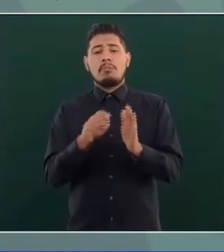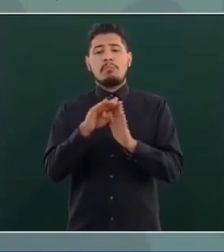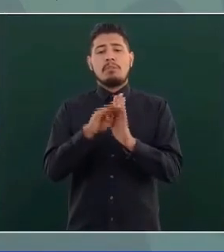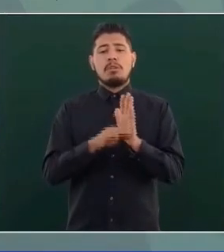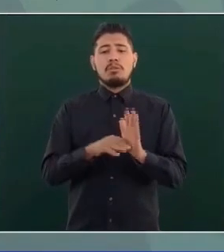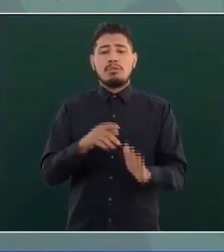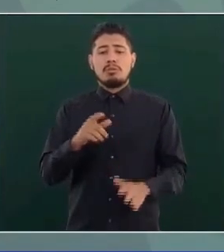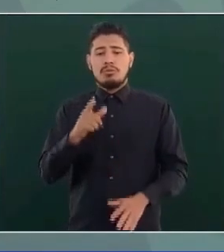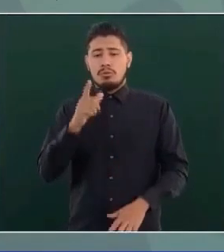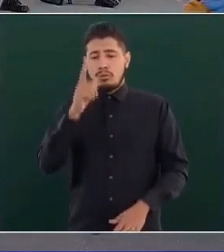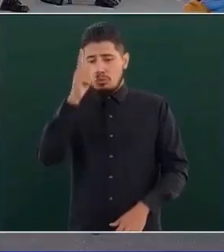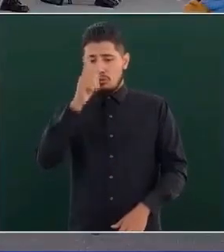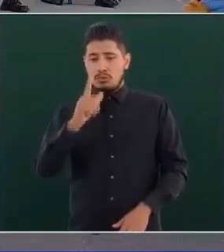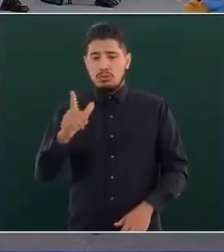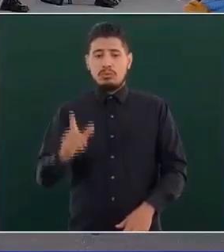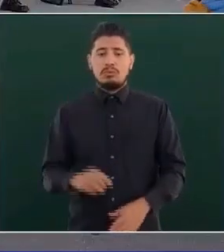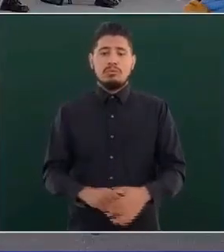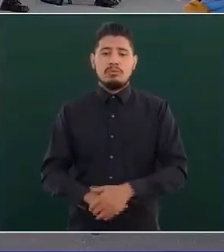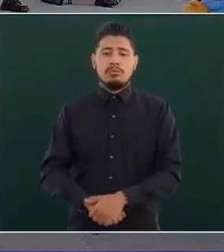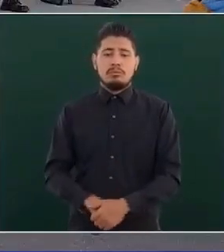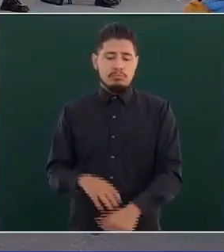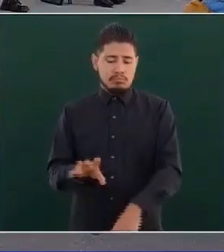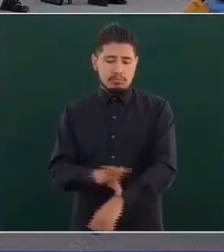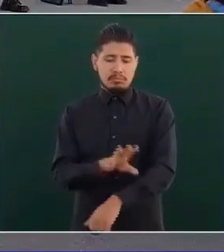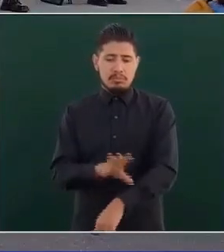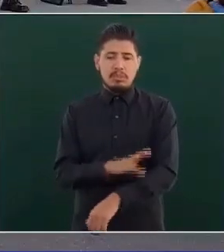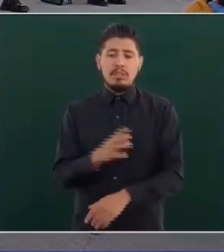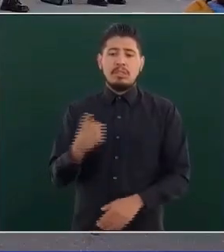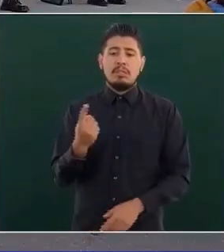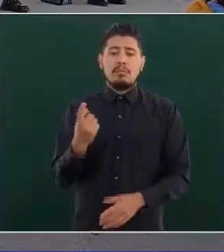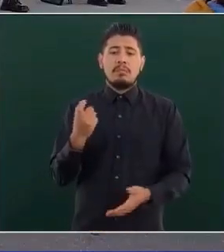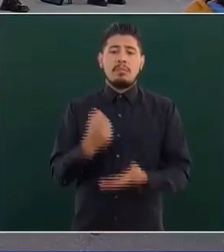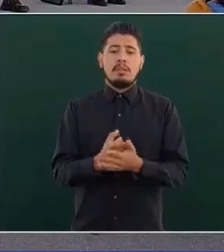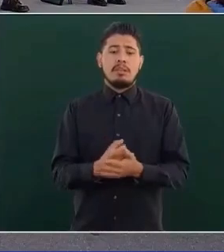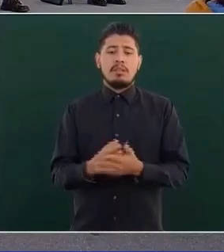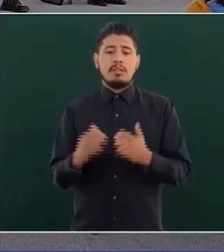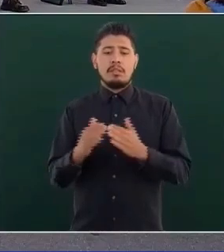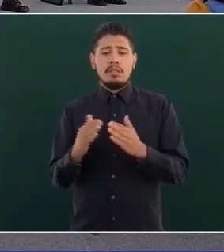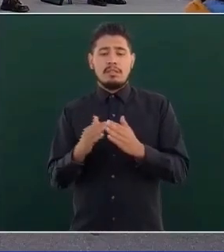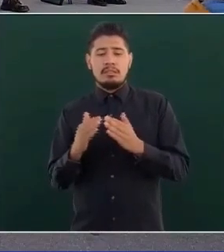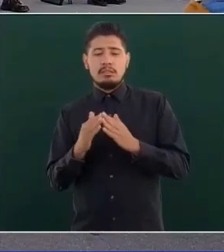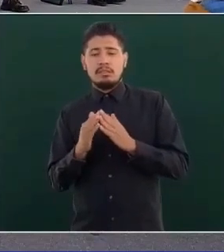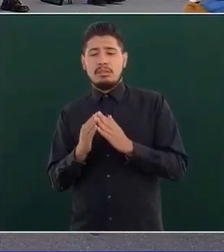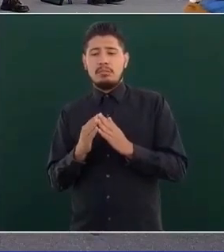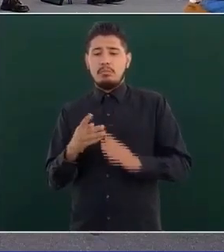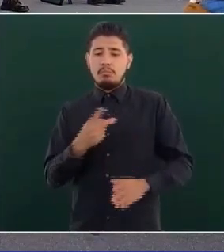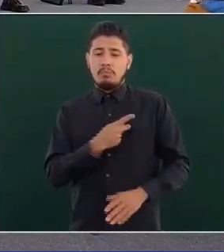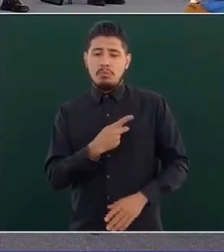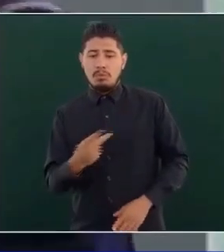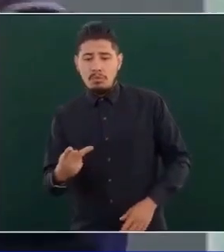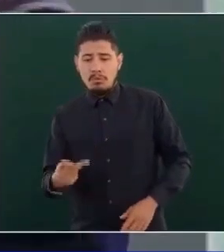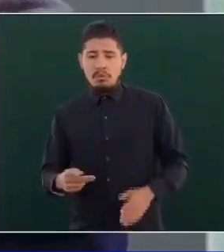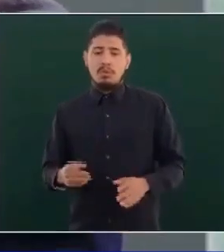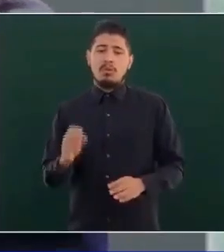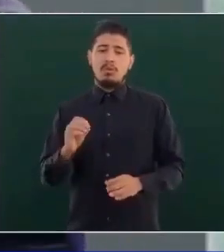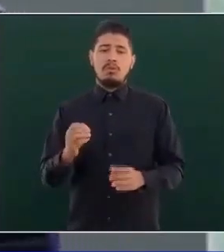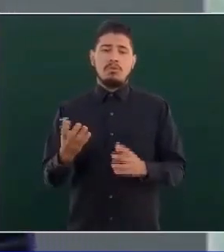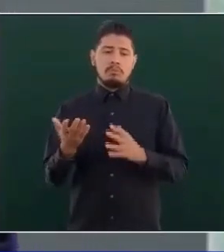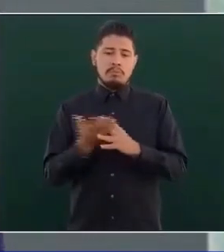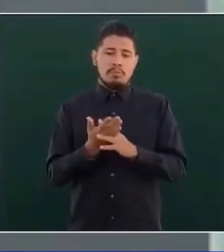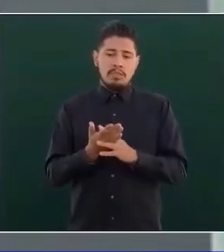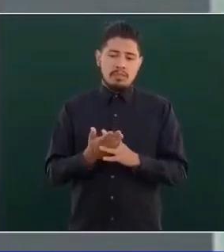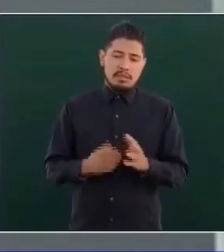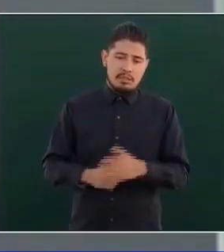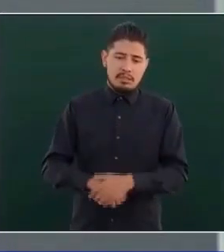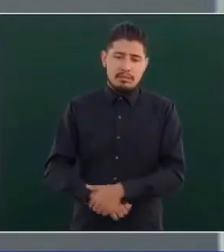luz que lo que paga un hogar de familia pobre o de clase